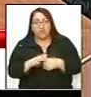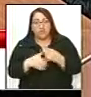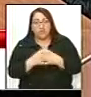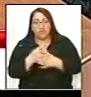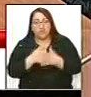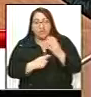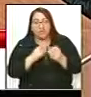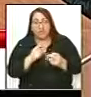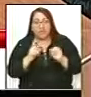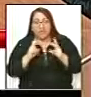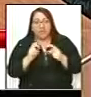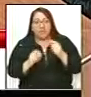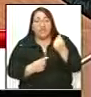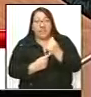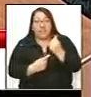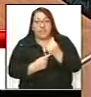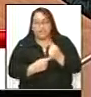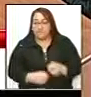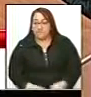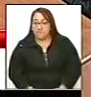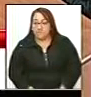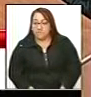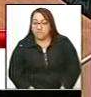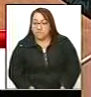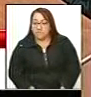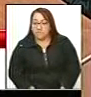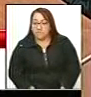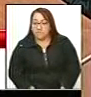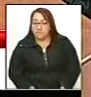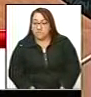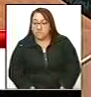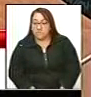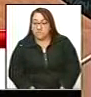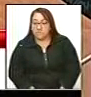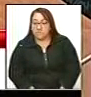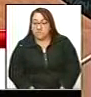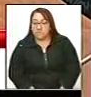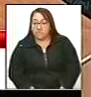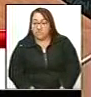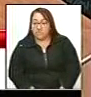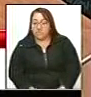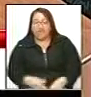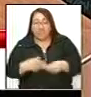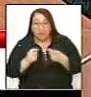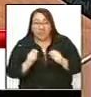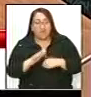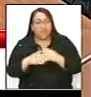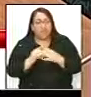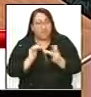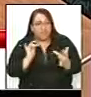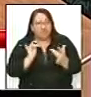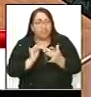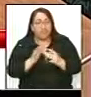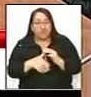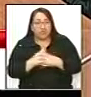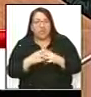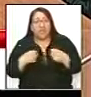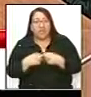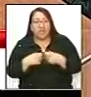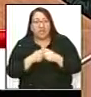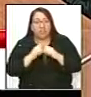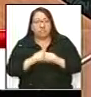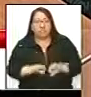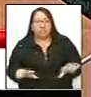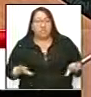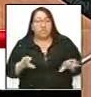es el tema tecnológico, ¿no? Estamos tratando de llegar a más consumidores a nivel nacional a través de todas estas plataformas, además del trabajo de